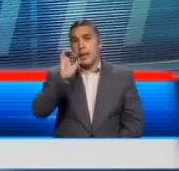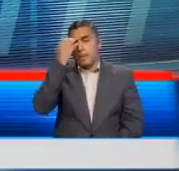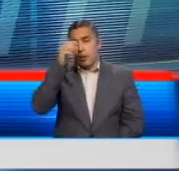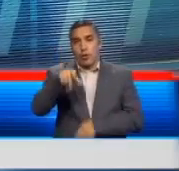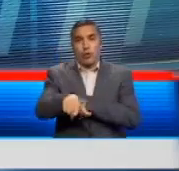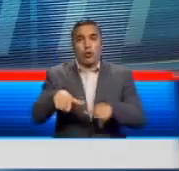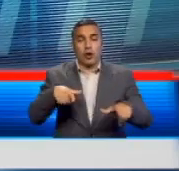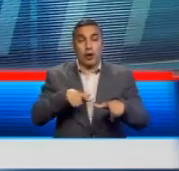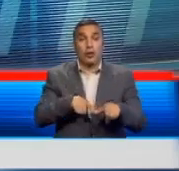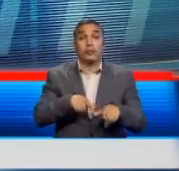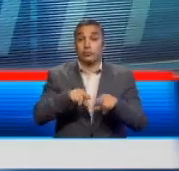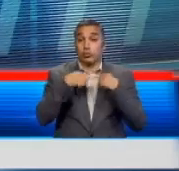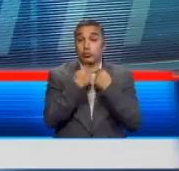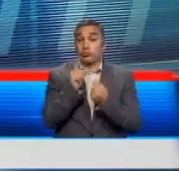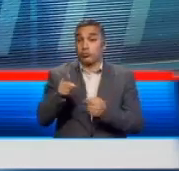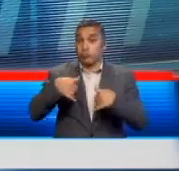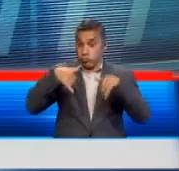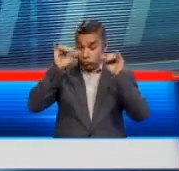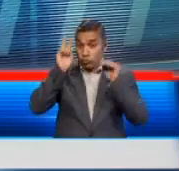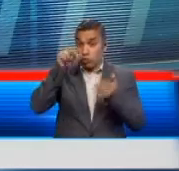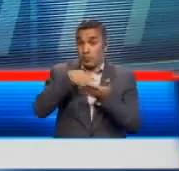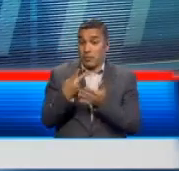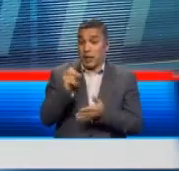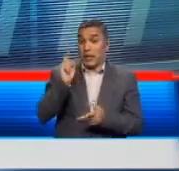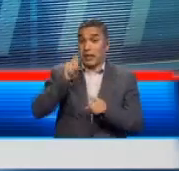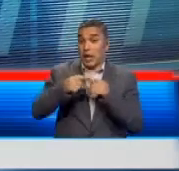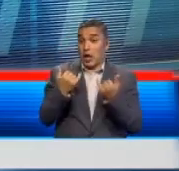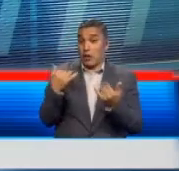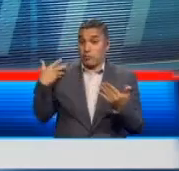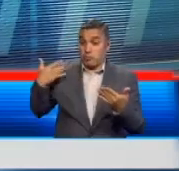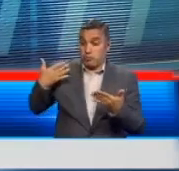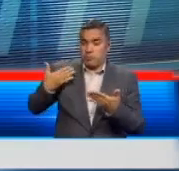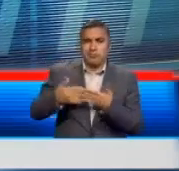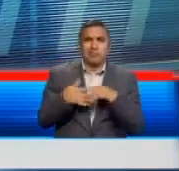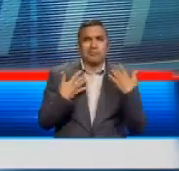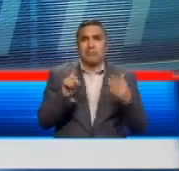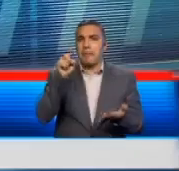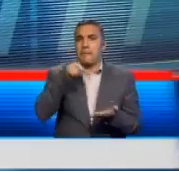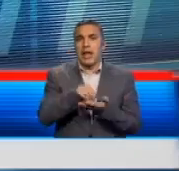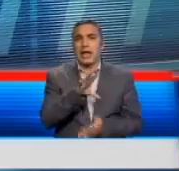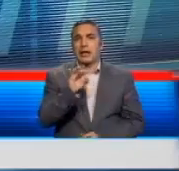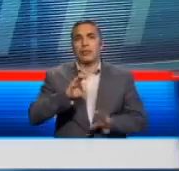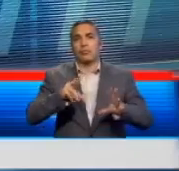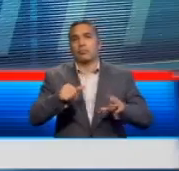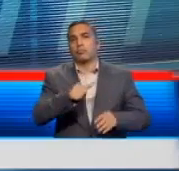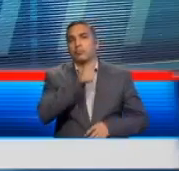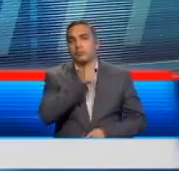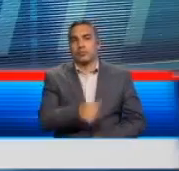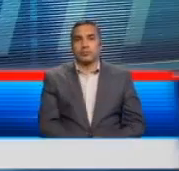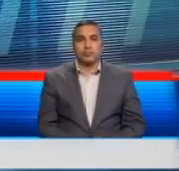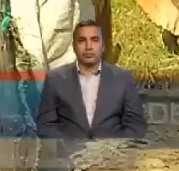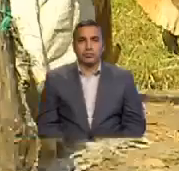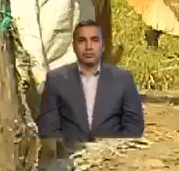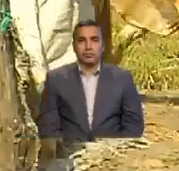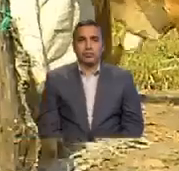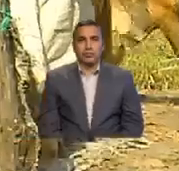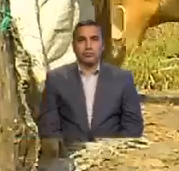sector. Según el gremio, en lo que va del 2020, se han registrado ya al menos 1.500 casos.